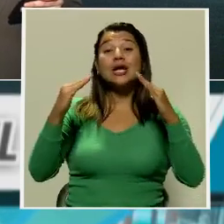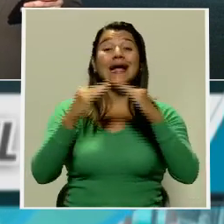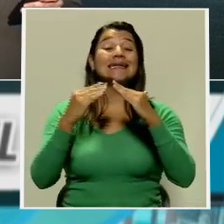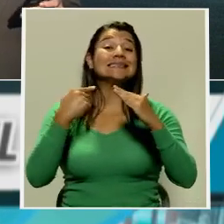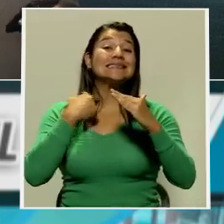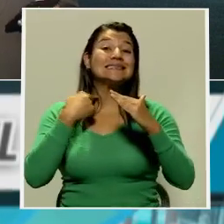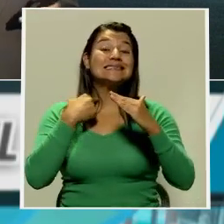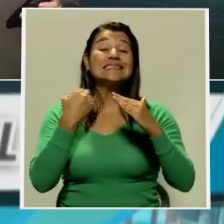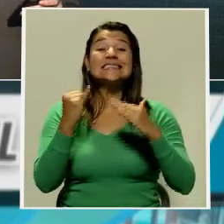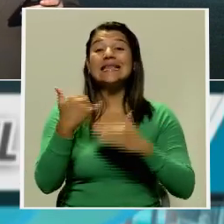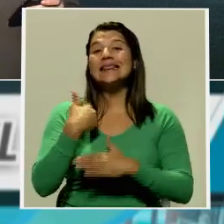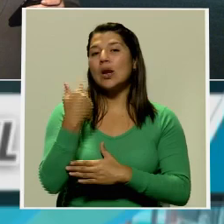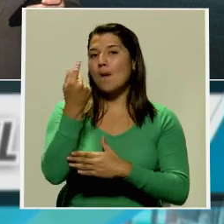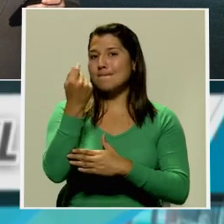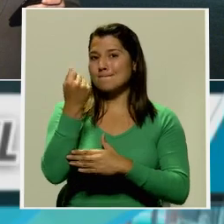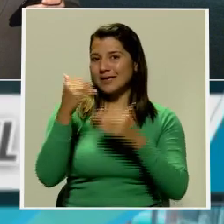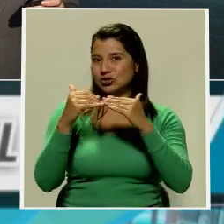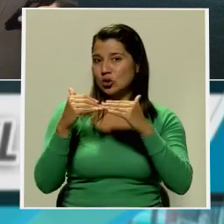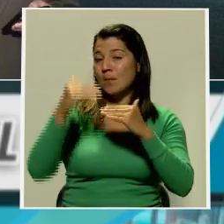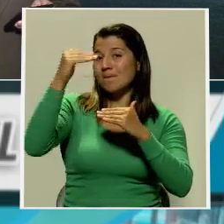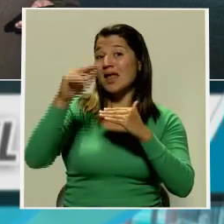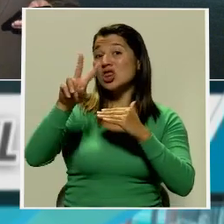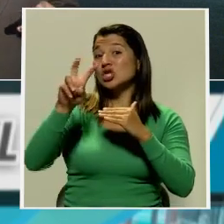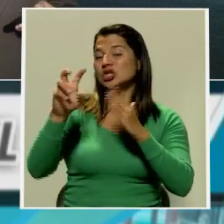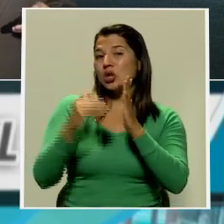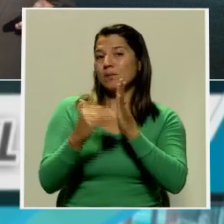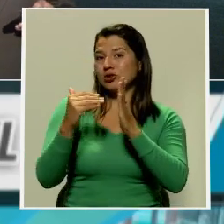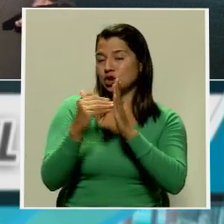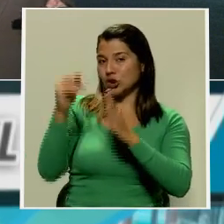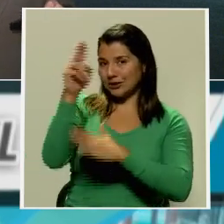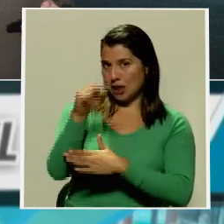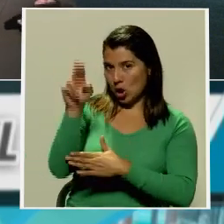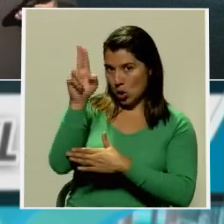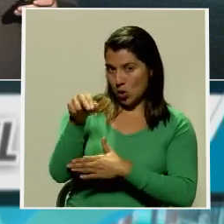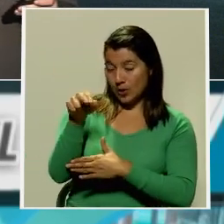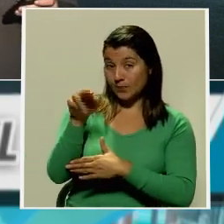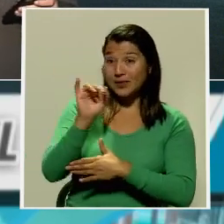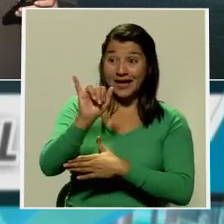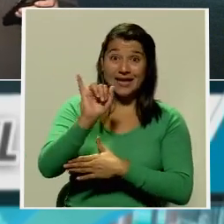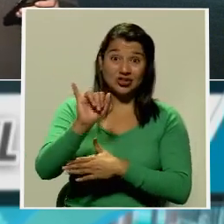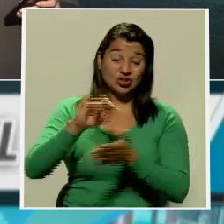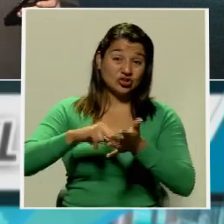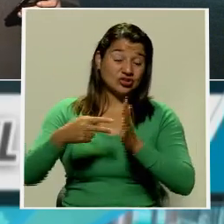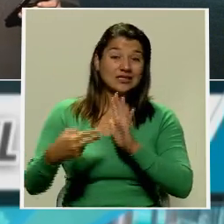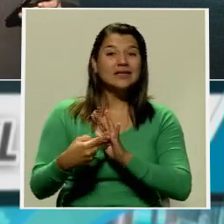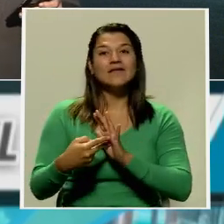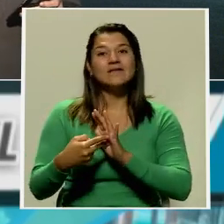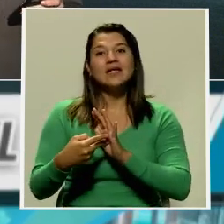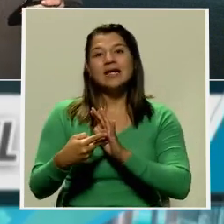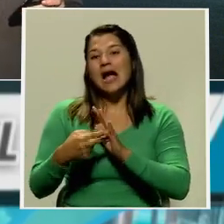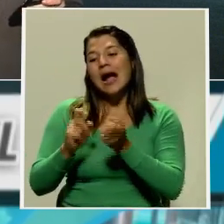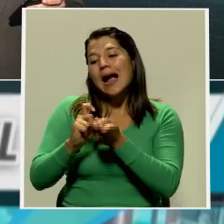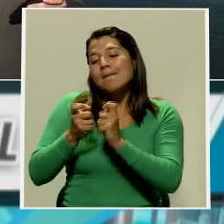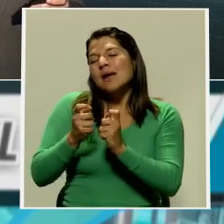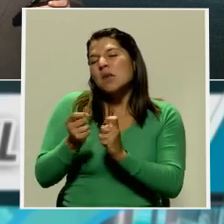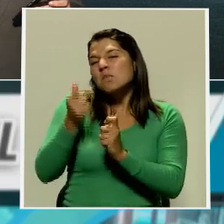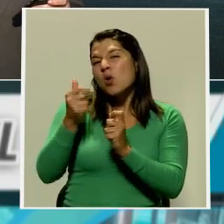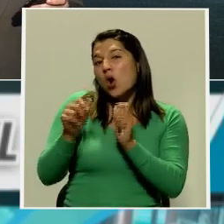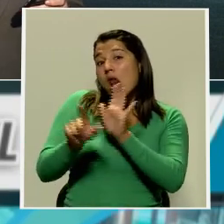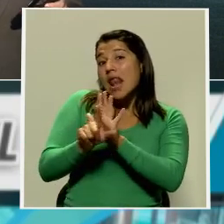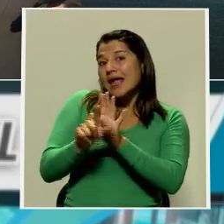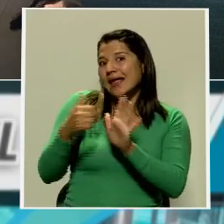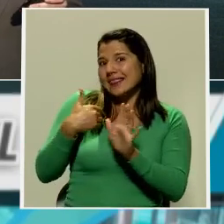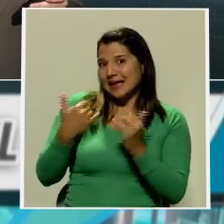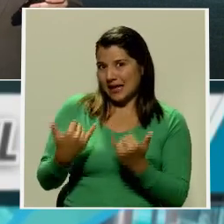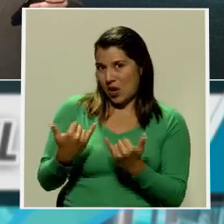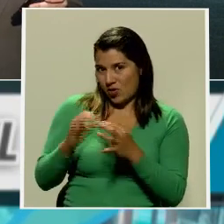valor superior a los 200 millones de colones. Esto sería pues sustituir un poco la ley actual. También el